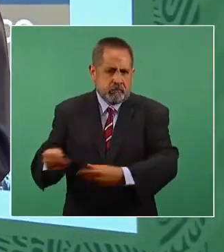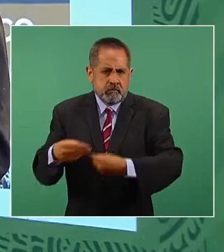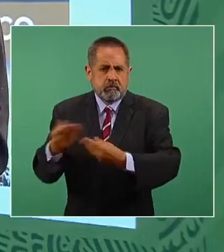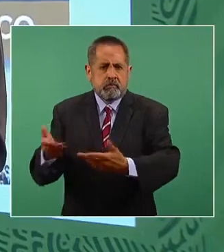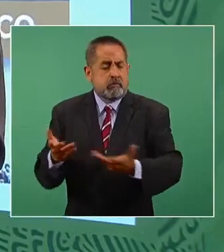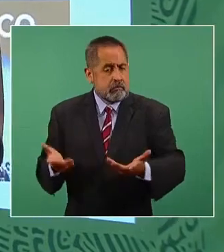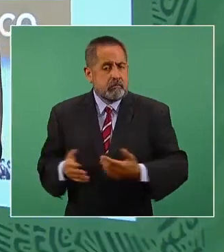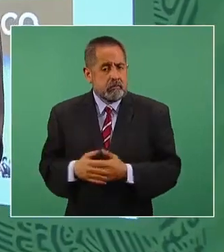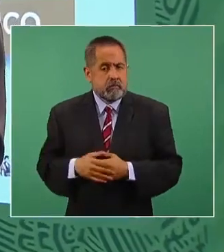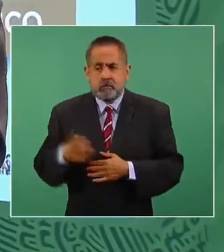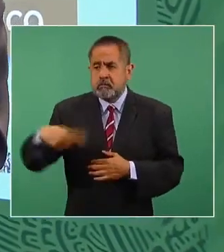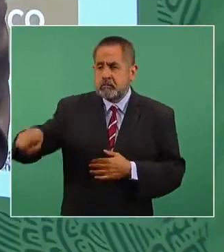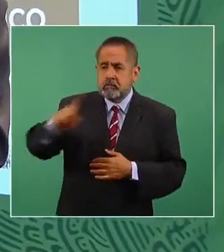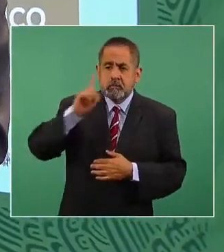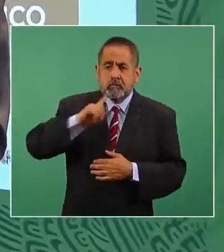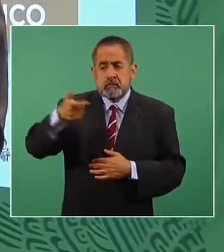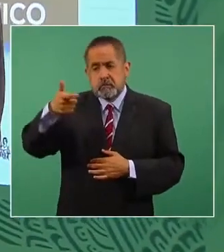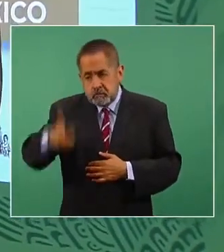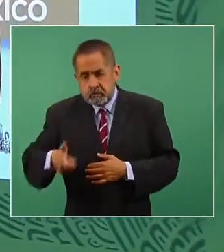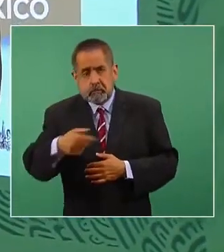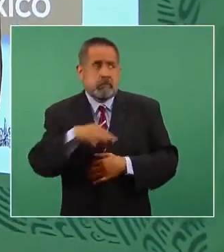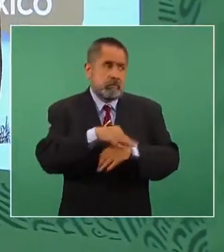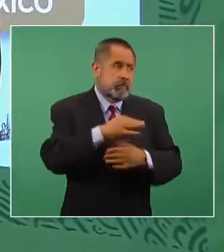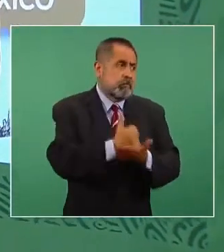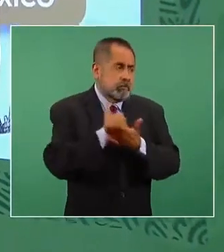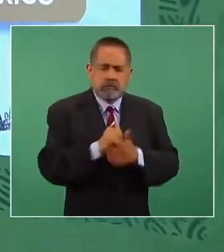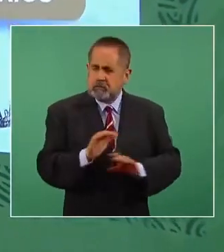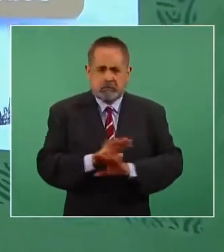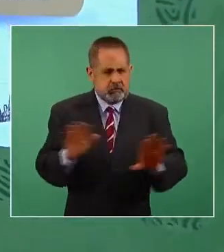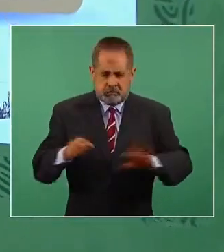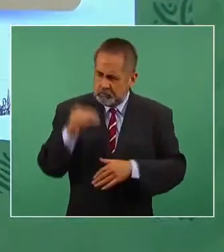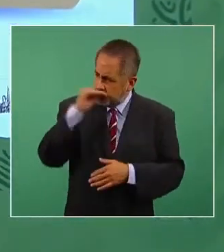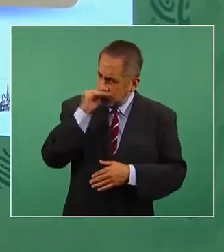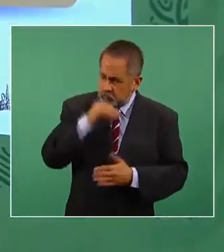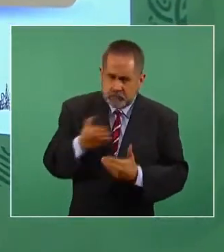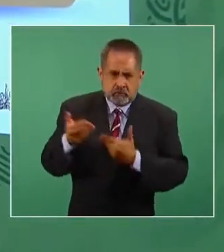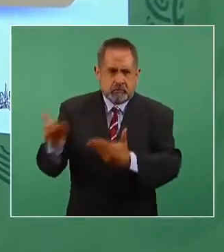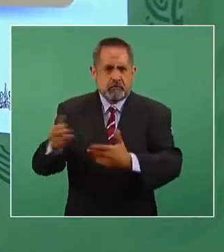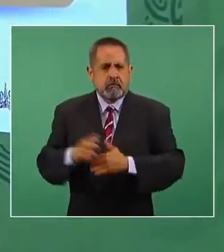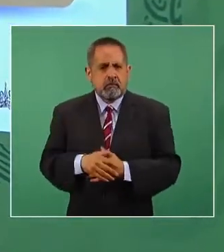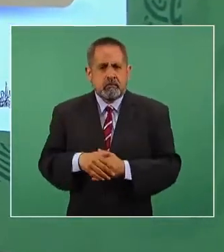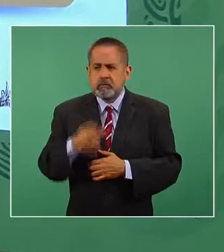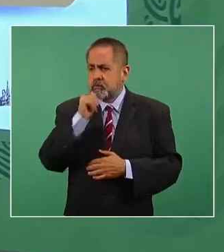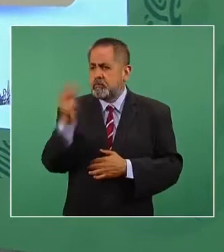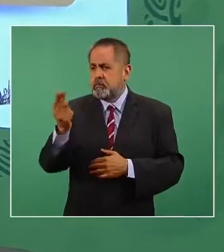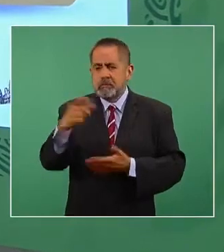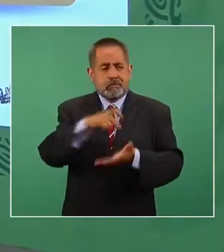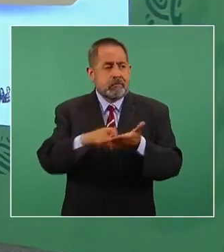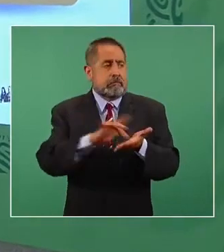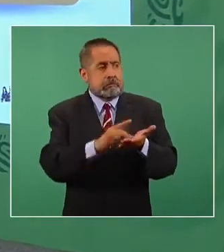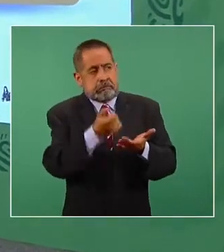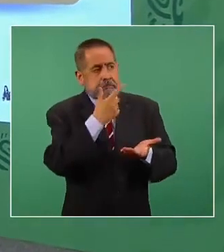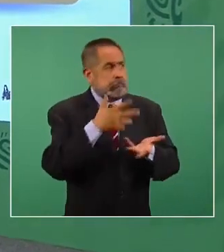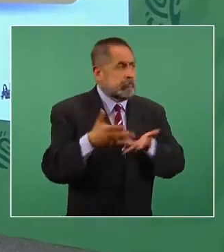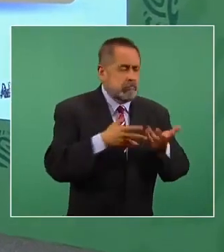que no pague la gente atención médica, que no tenga que comprar el